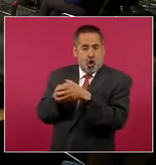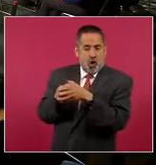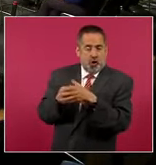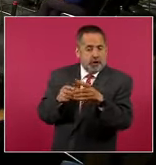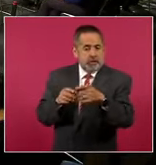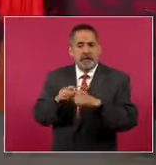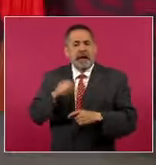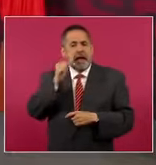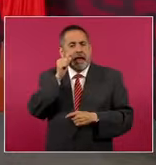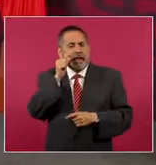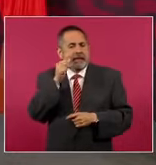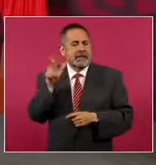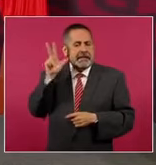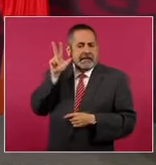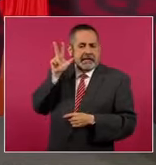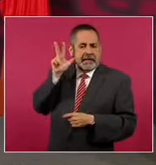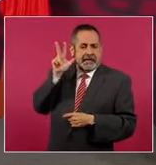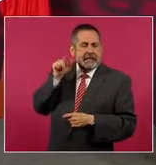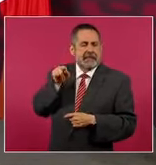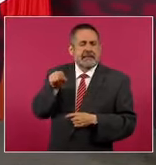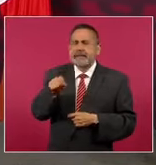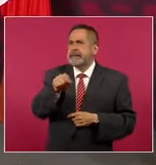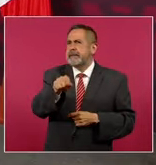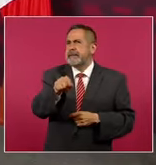Antier que hubo este